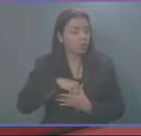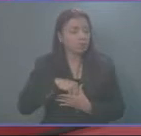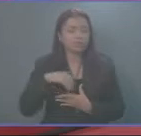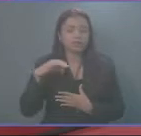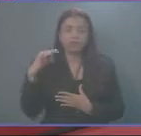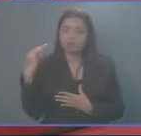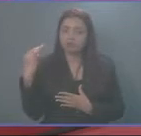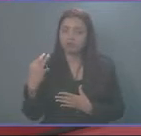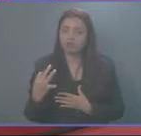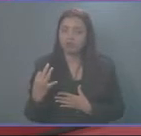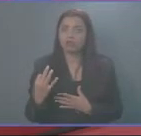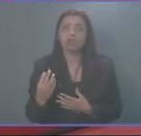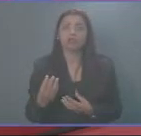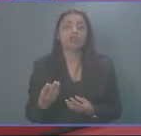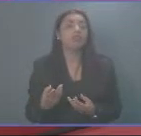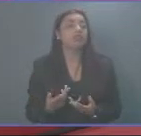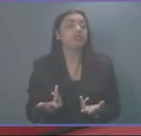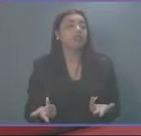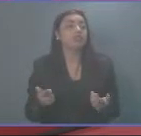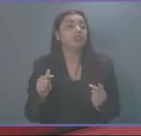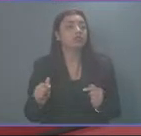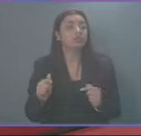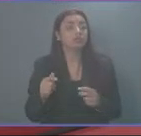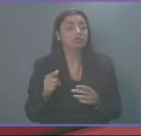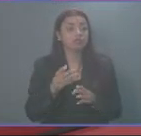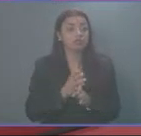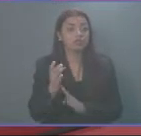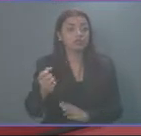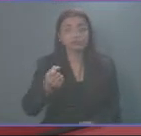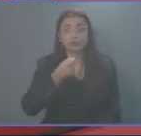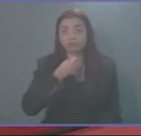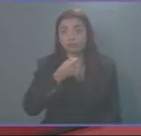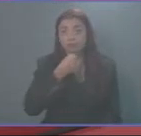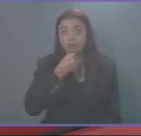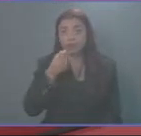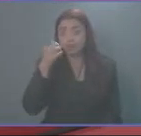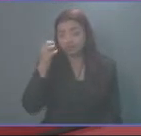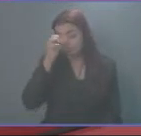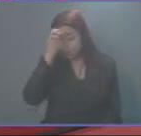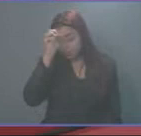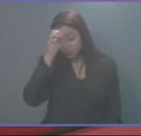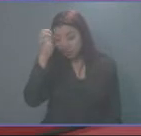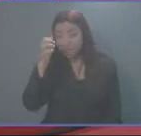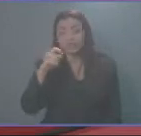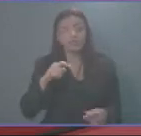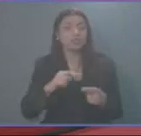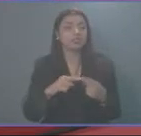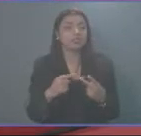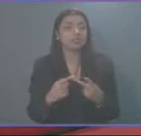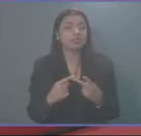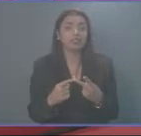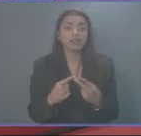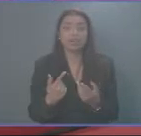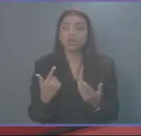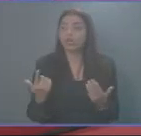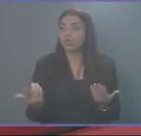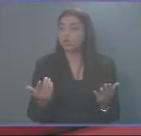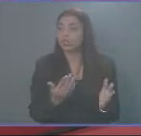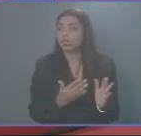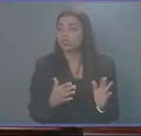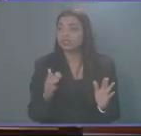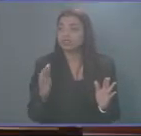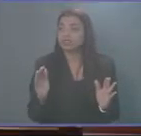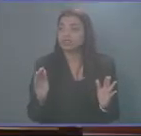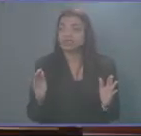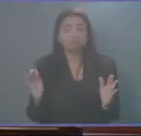que ha desarrollado su periodismo con ética, con imparcialidad,